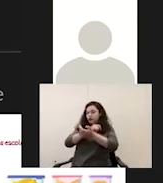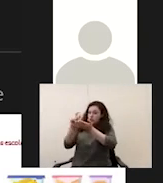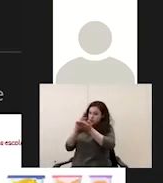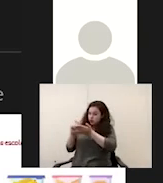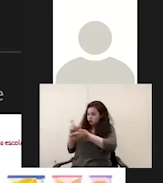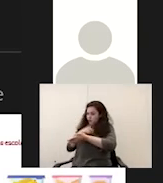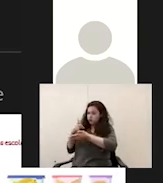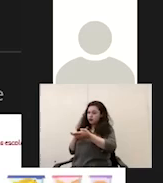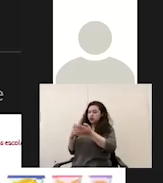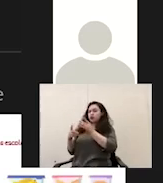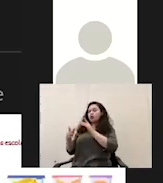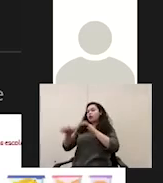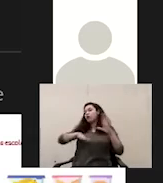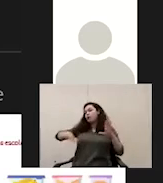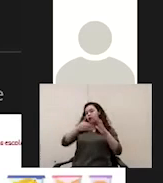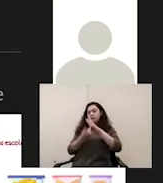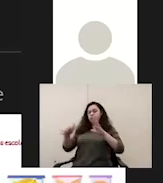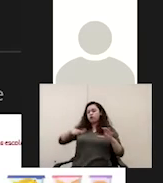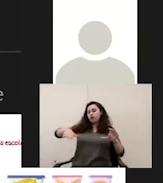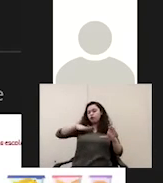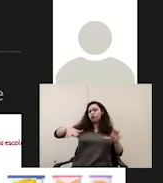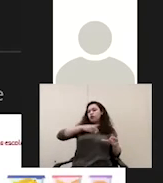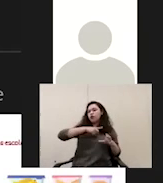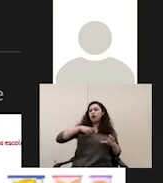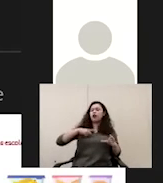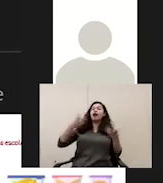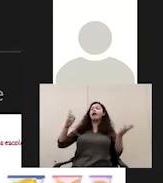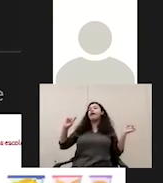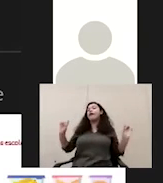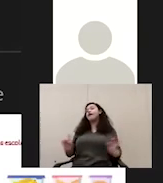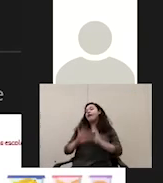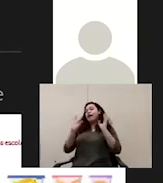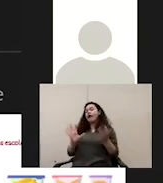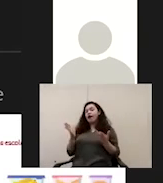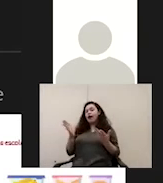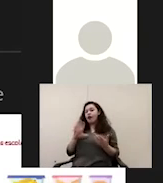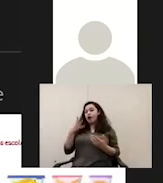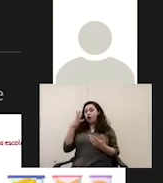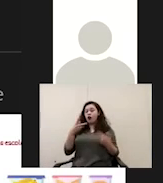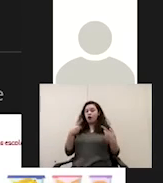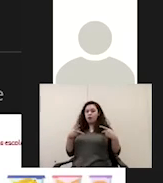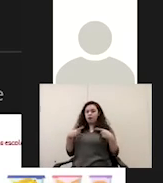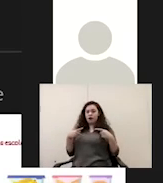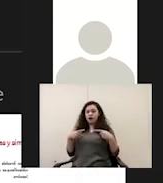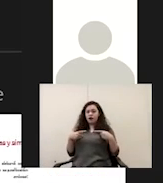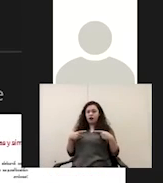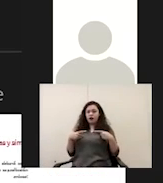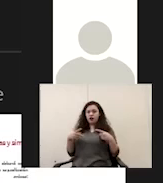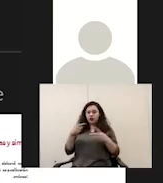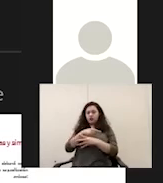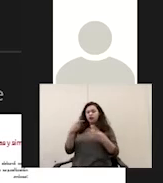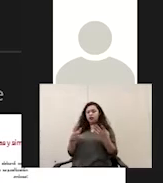que estar limpiando las mesas y en caso de que se puedan poner cuatro personas, pues que tengan nada más la sana